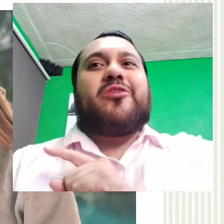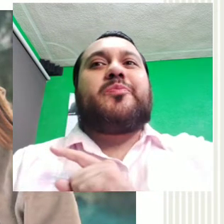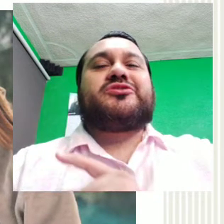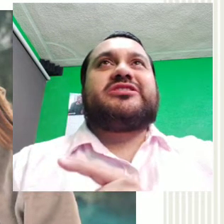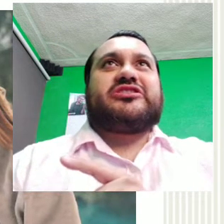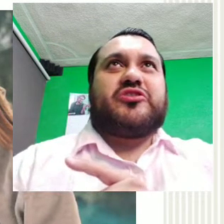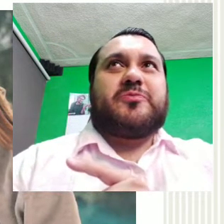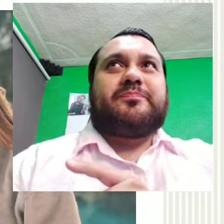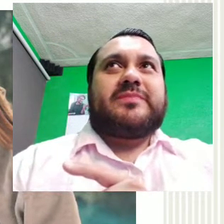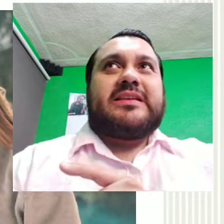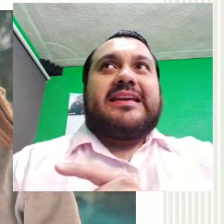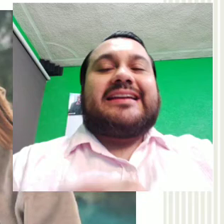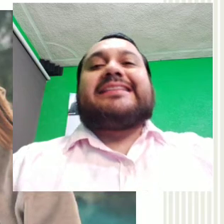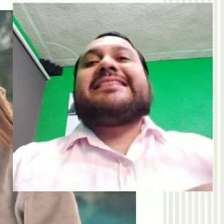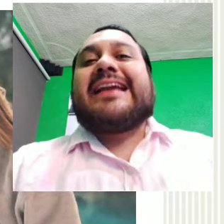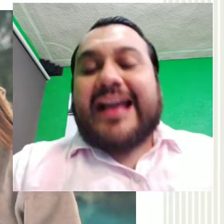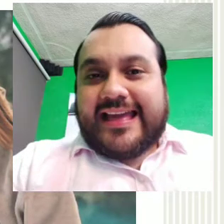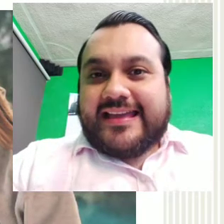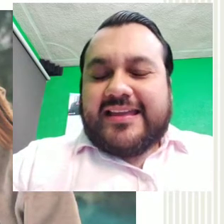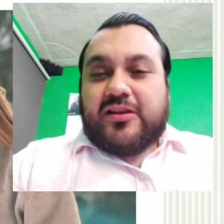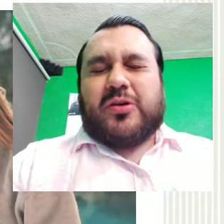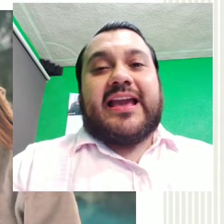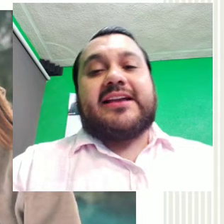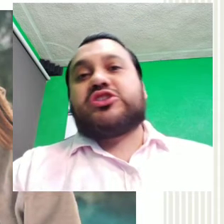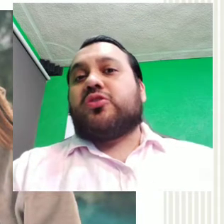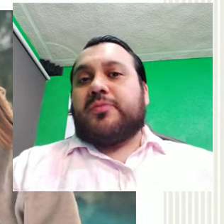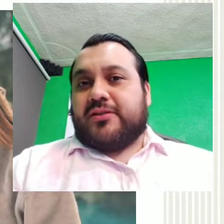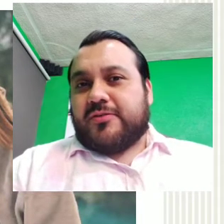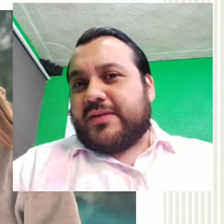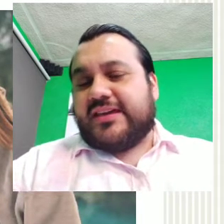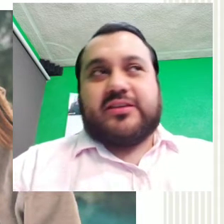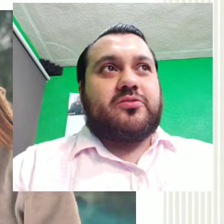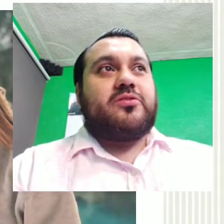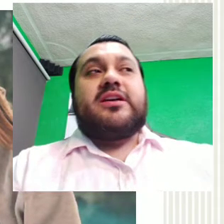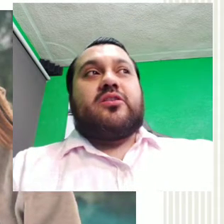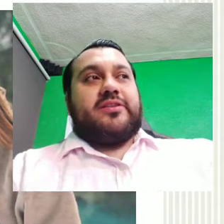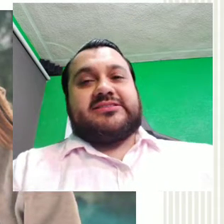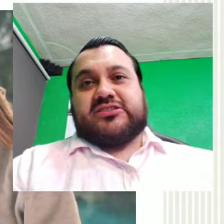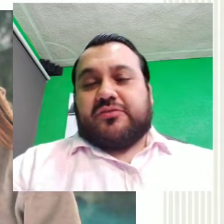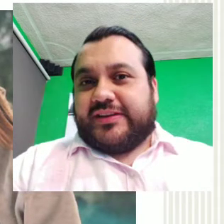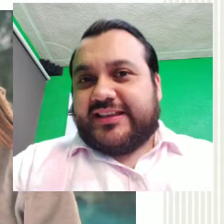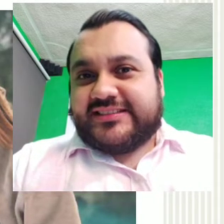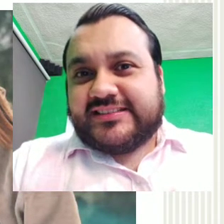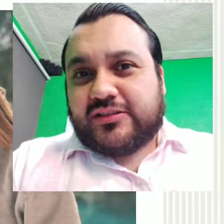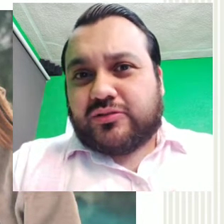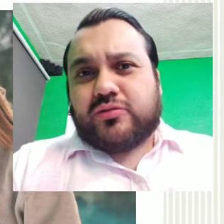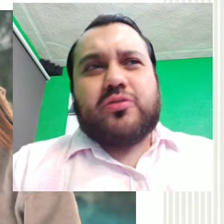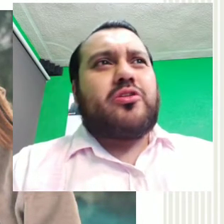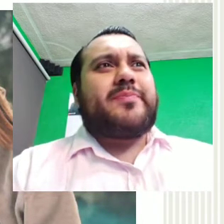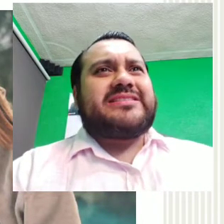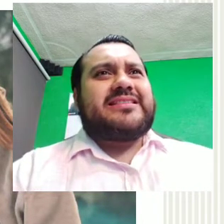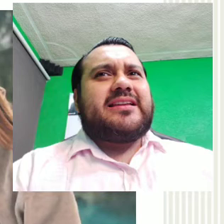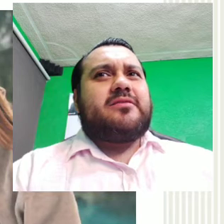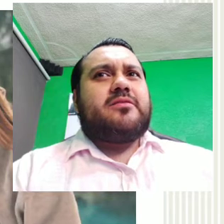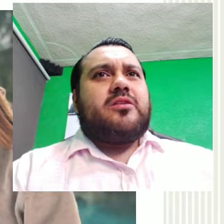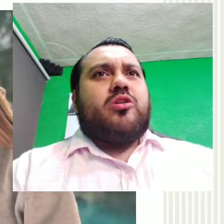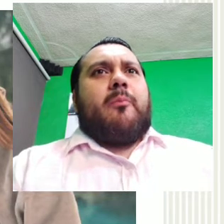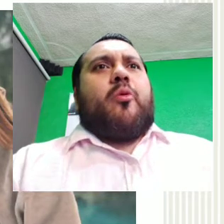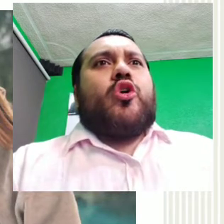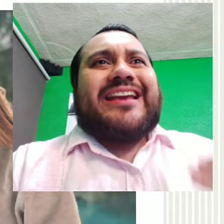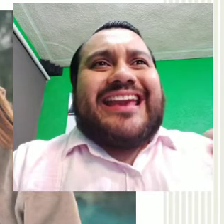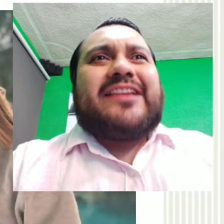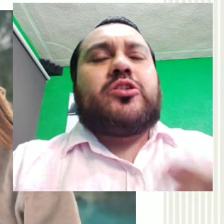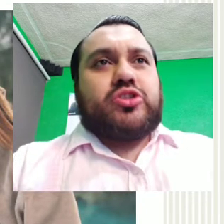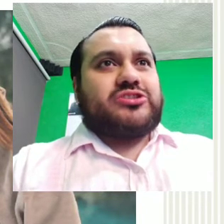que la oposición critica lo que ha hecho el gobierno de mexico con estas conferencias del doctor hugo lópez gatell